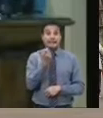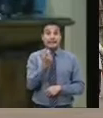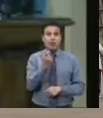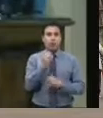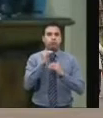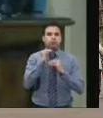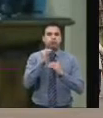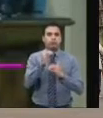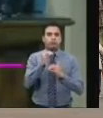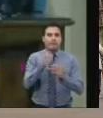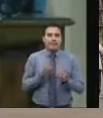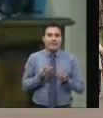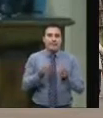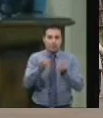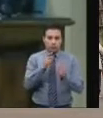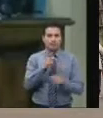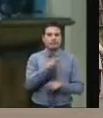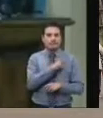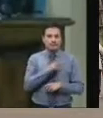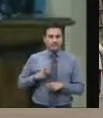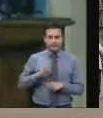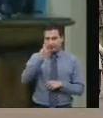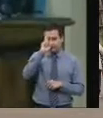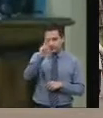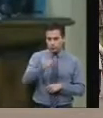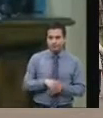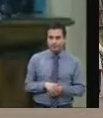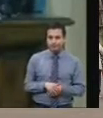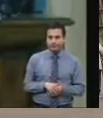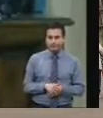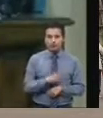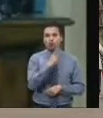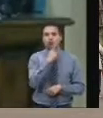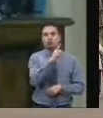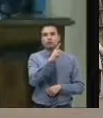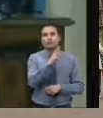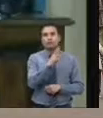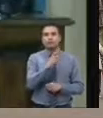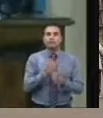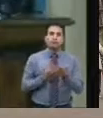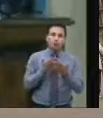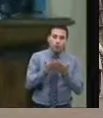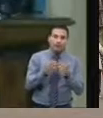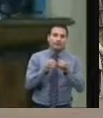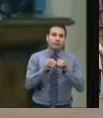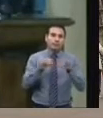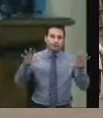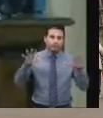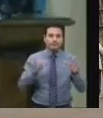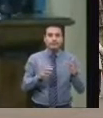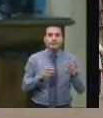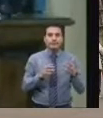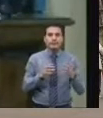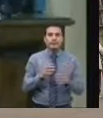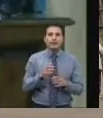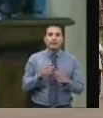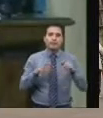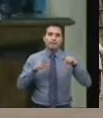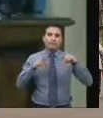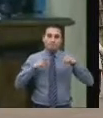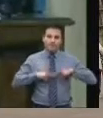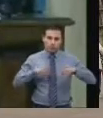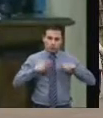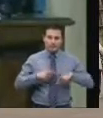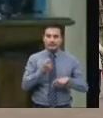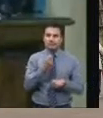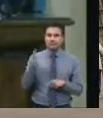para tal efecto, derivado de los mensajes de apoyo y del contenido de las propuestas de campaña del Verde Ecologista de México, realizado por personas